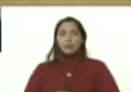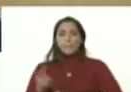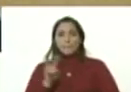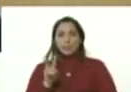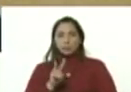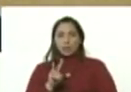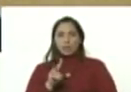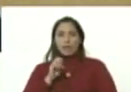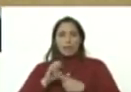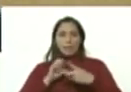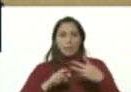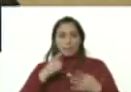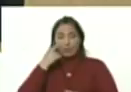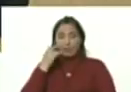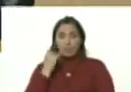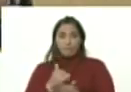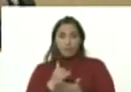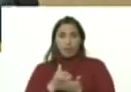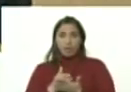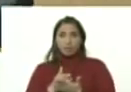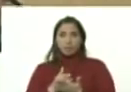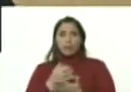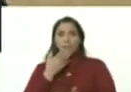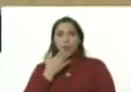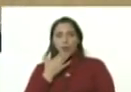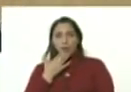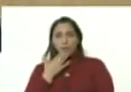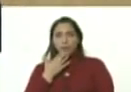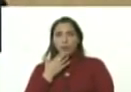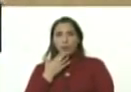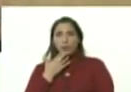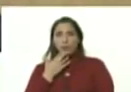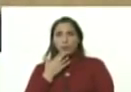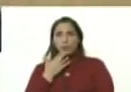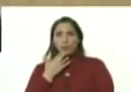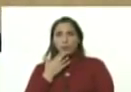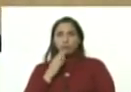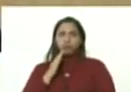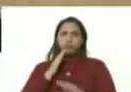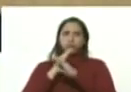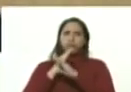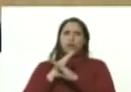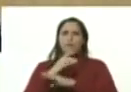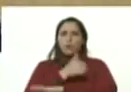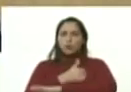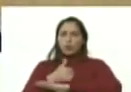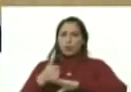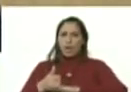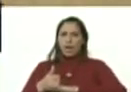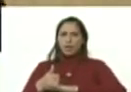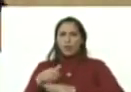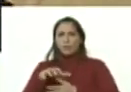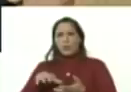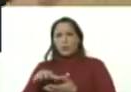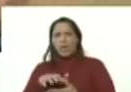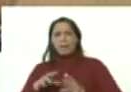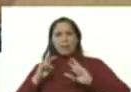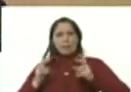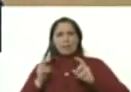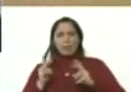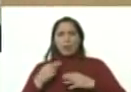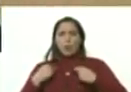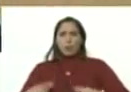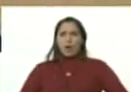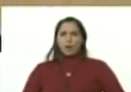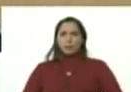que ver, que se hayan excedido funcionarios en una situación o en otra en materia de derechos humanos, por